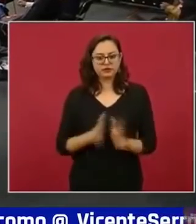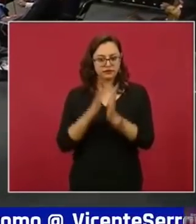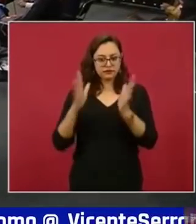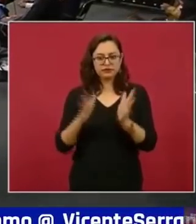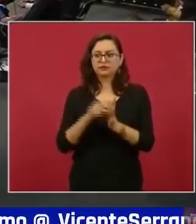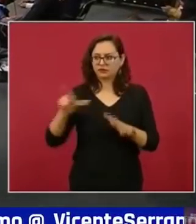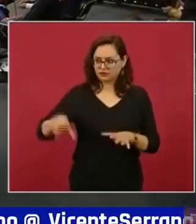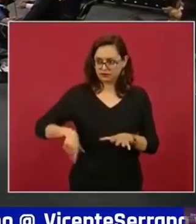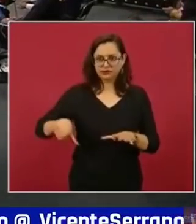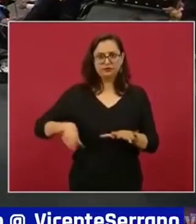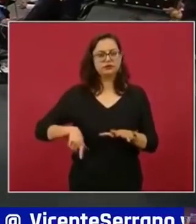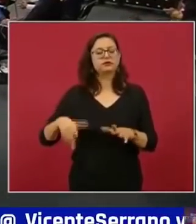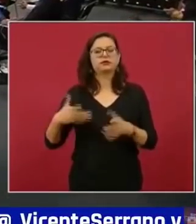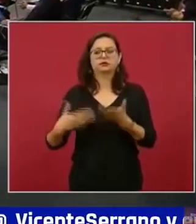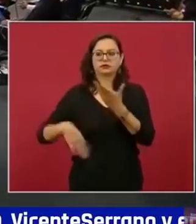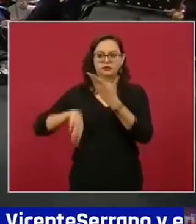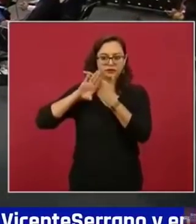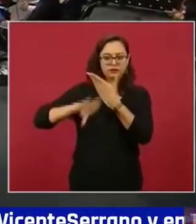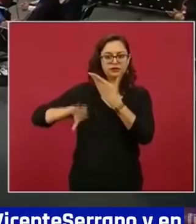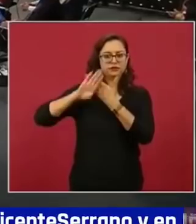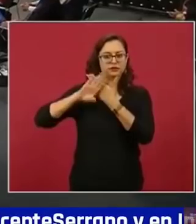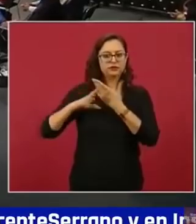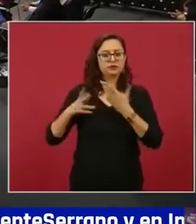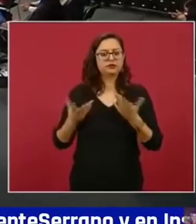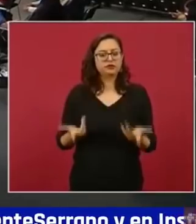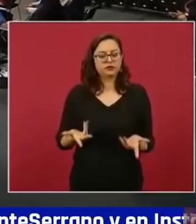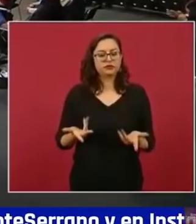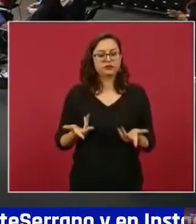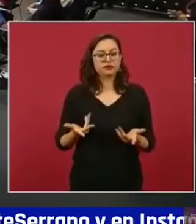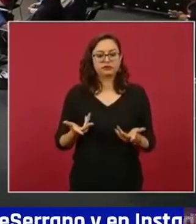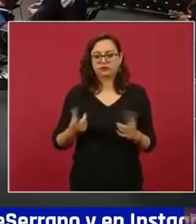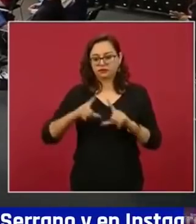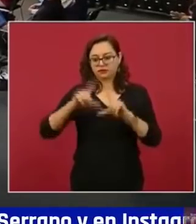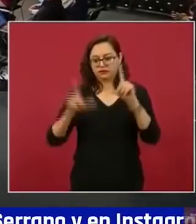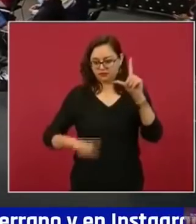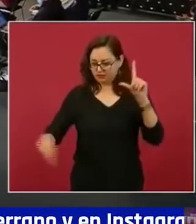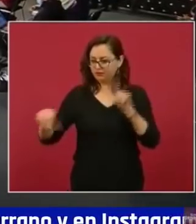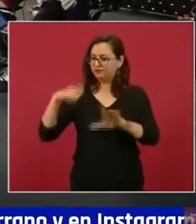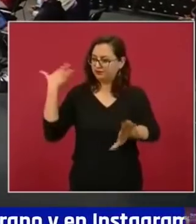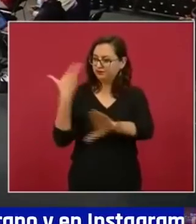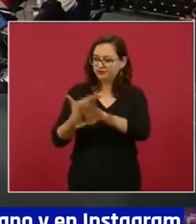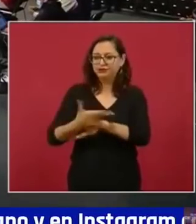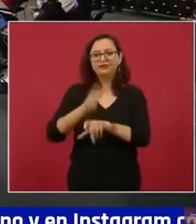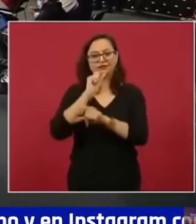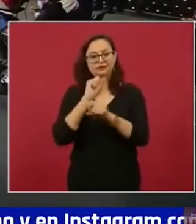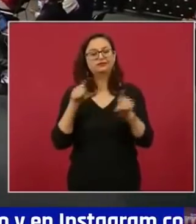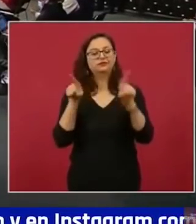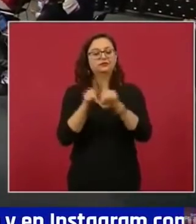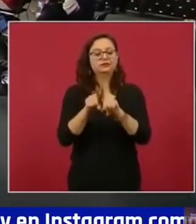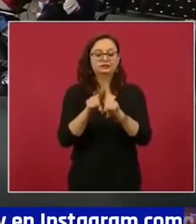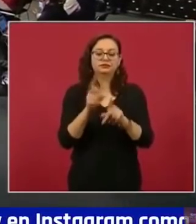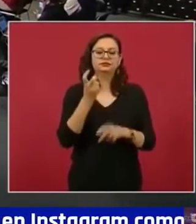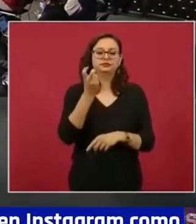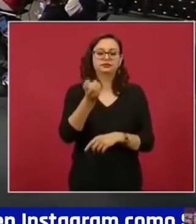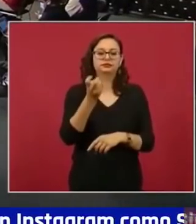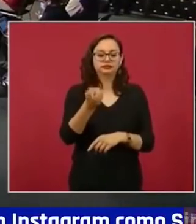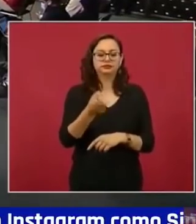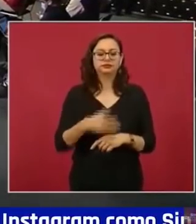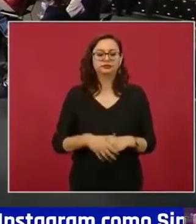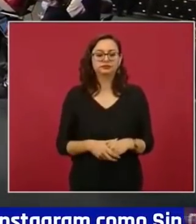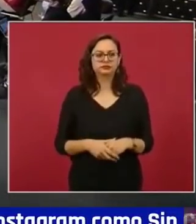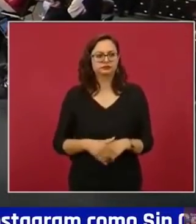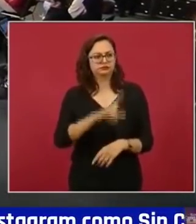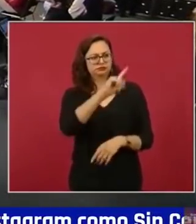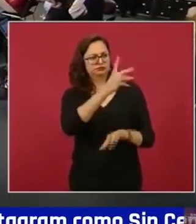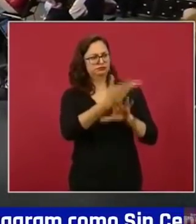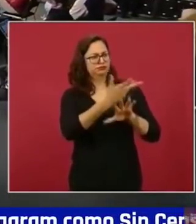que encabezo y de la transformación, que es lo más importante, y reciben